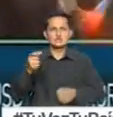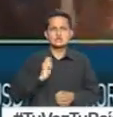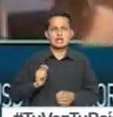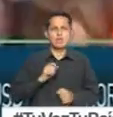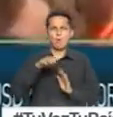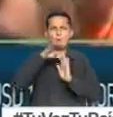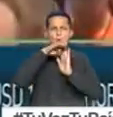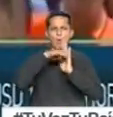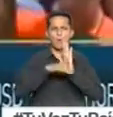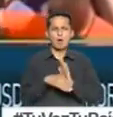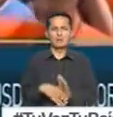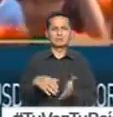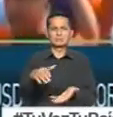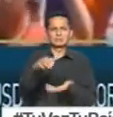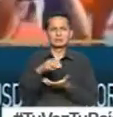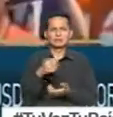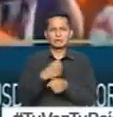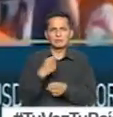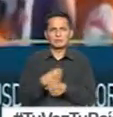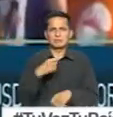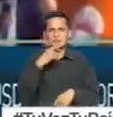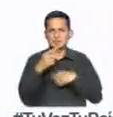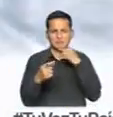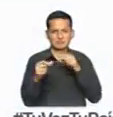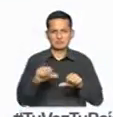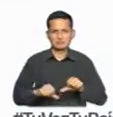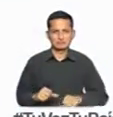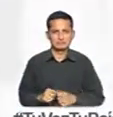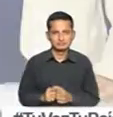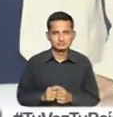y las malas condiciones laborales.